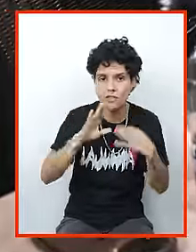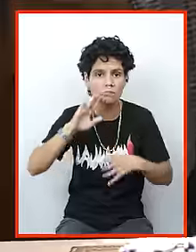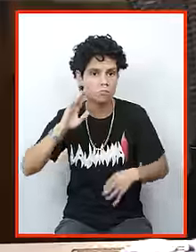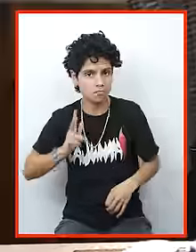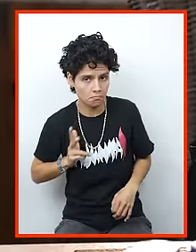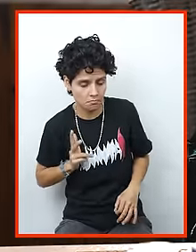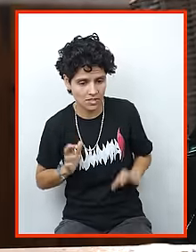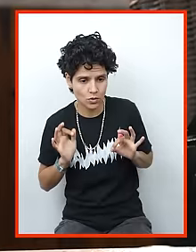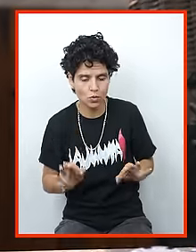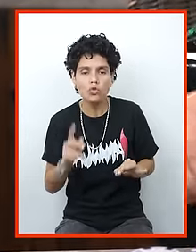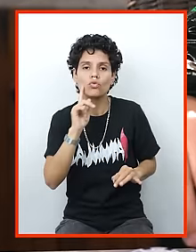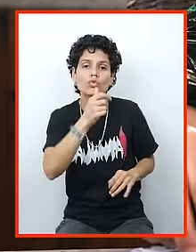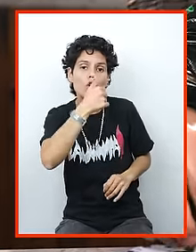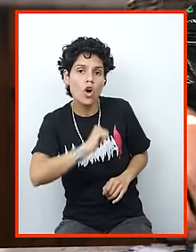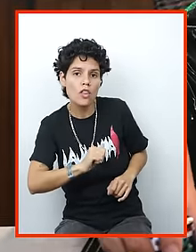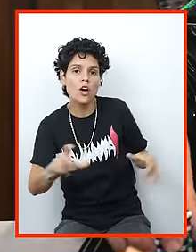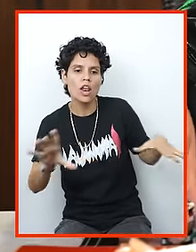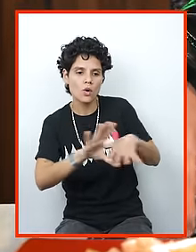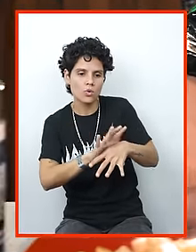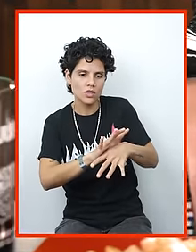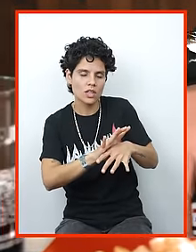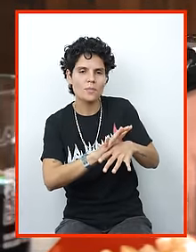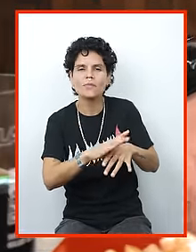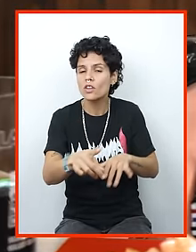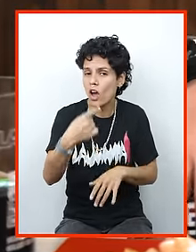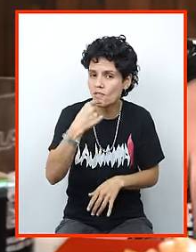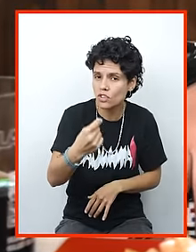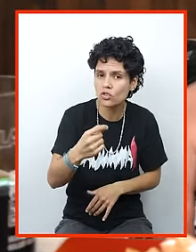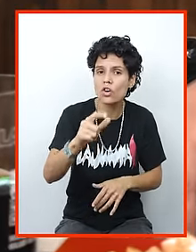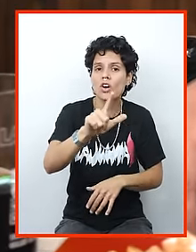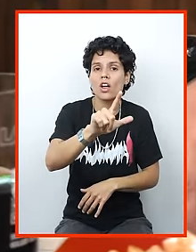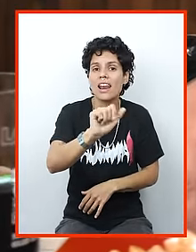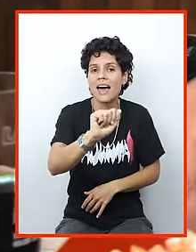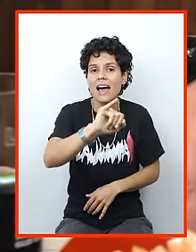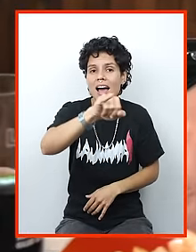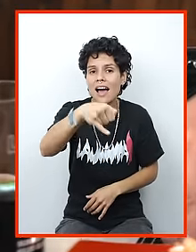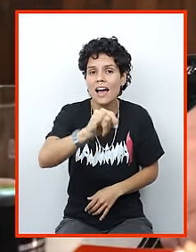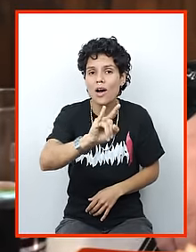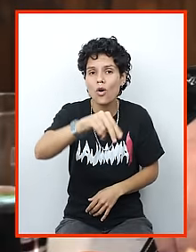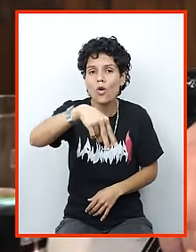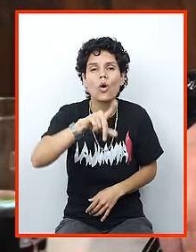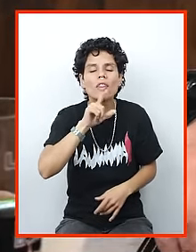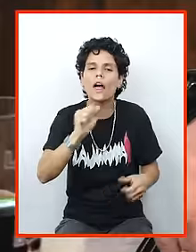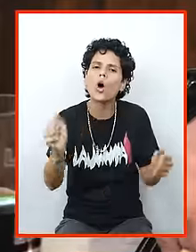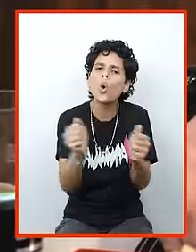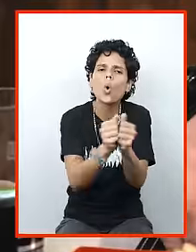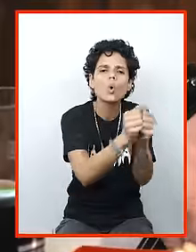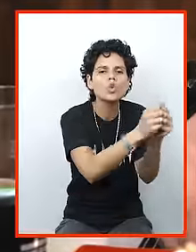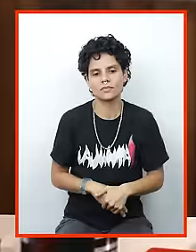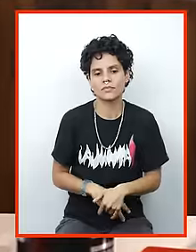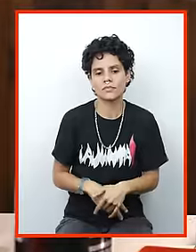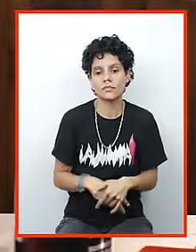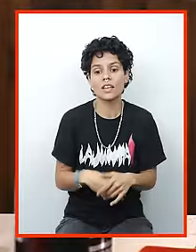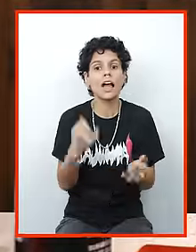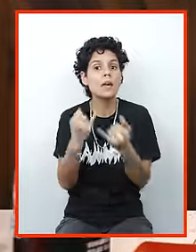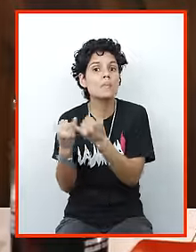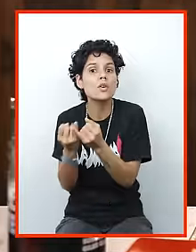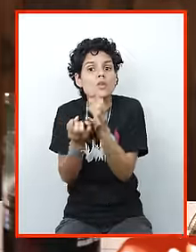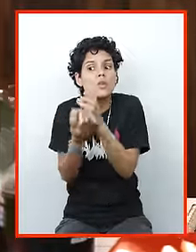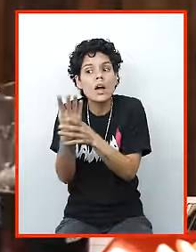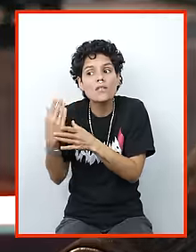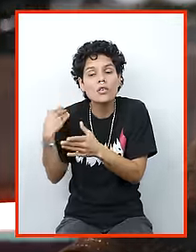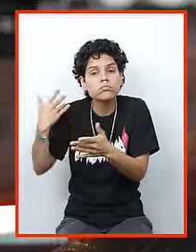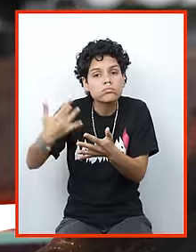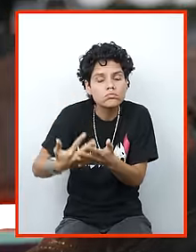en Línea y vamos a tener un código la junta. La junta es junto, ¿ah? Ah, es que me molesta que algunos diarios escriben la junta separado. Como esos están huevones. Y tienen harto amiguitos